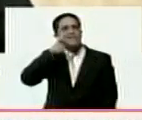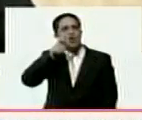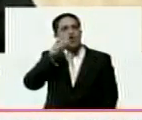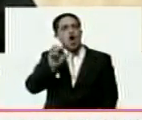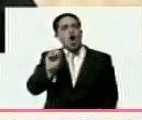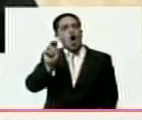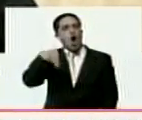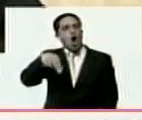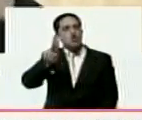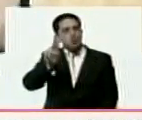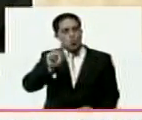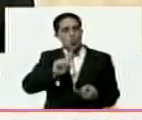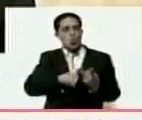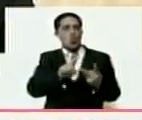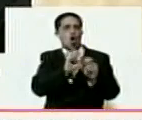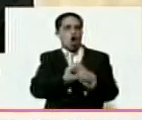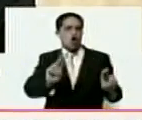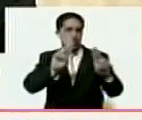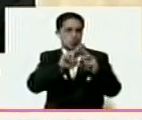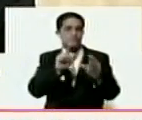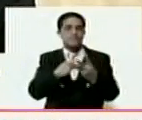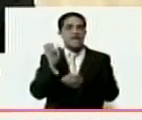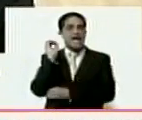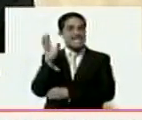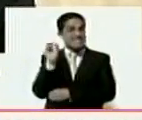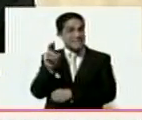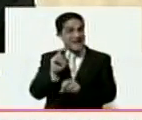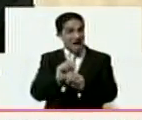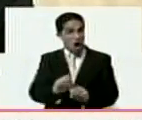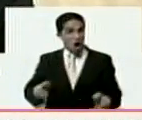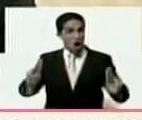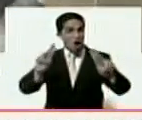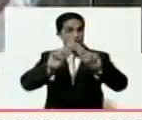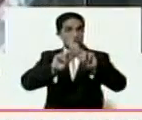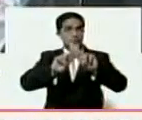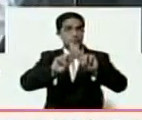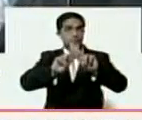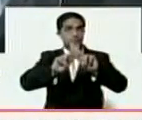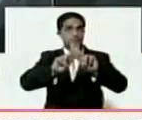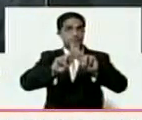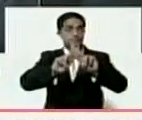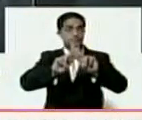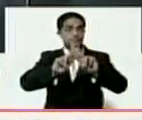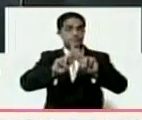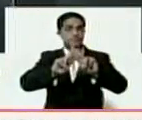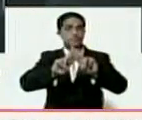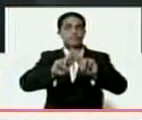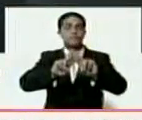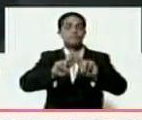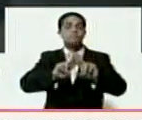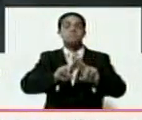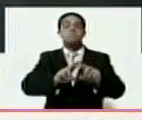Penal Internacional, Asamblea General de las Naciones Unidas. Quienes nos atacan